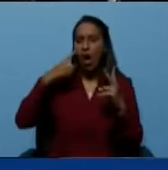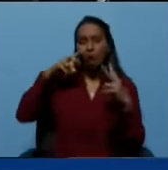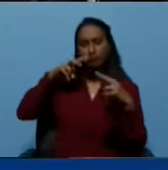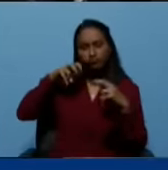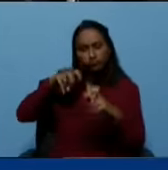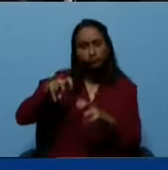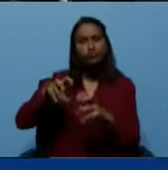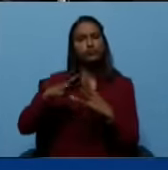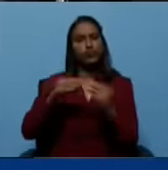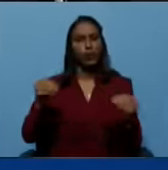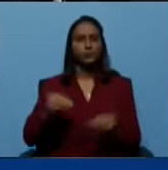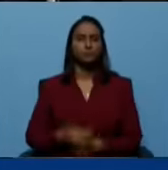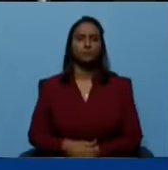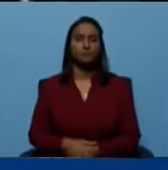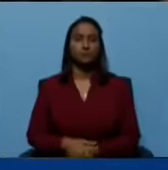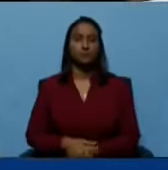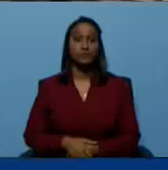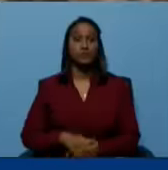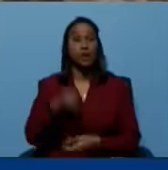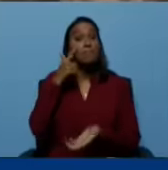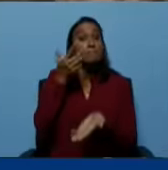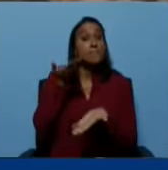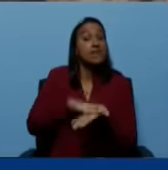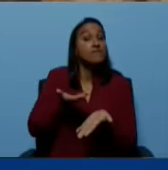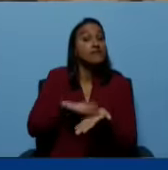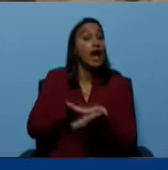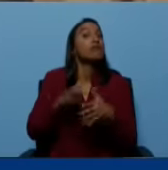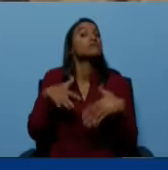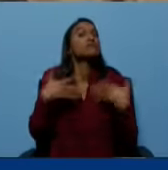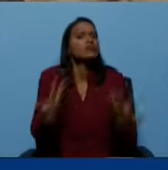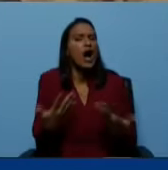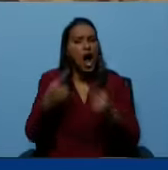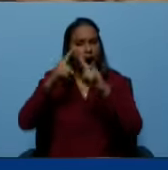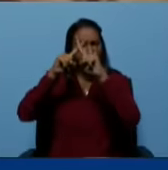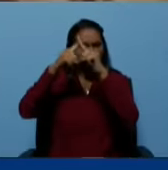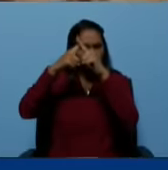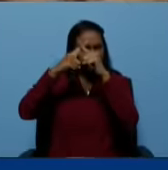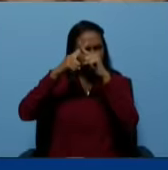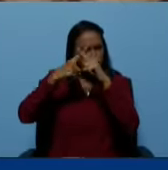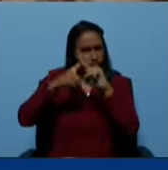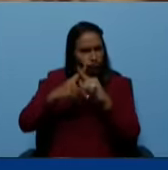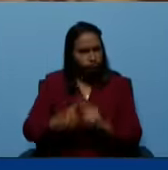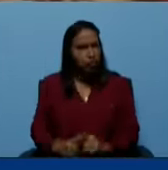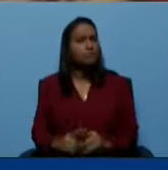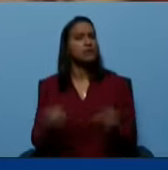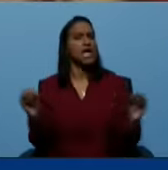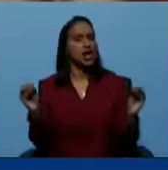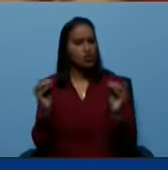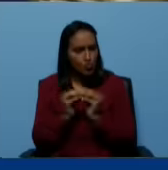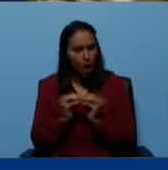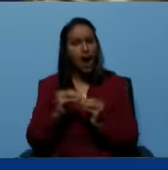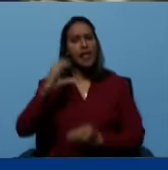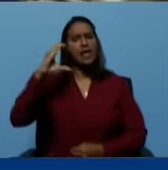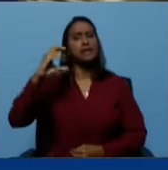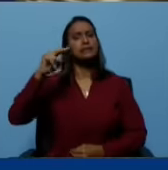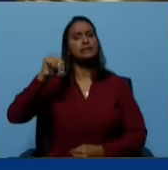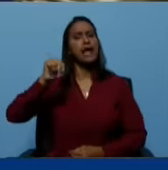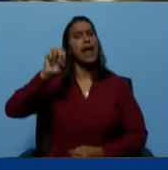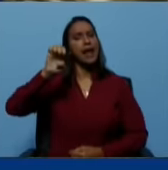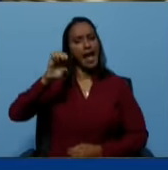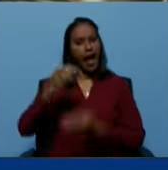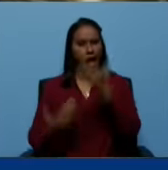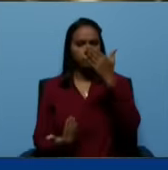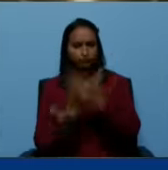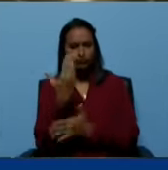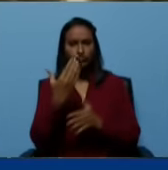pueda justamente verificar los resultados que fueron emitidos por el Consejo Nacional Electoral el pasado